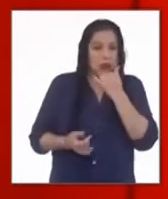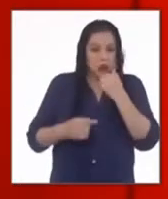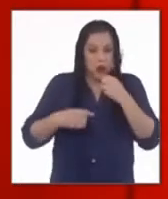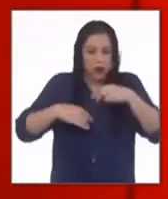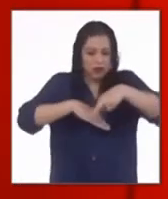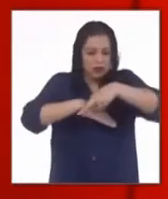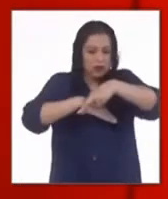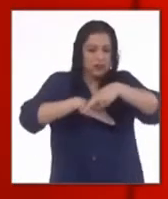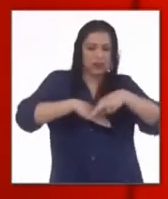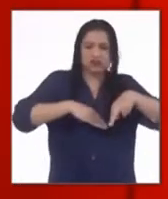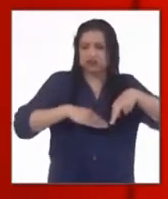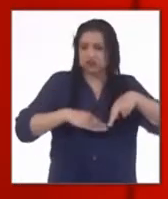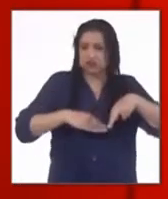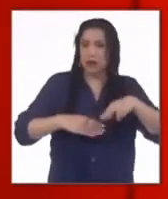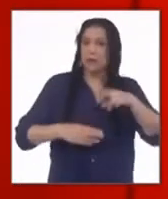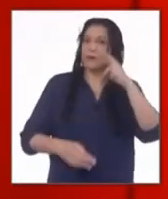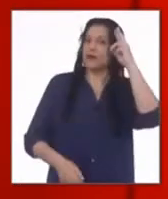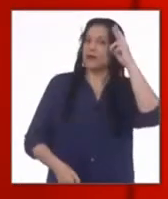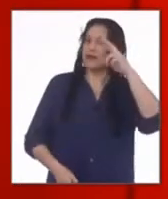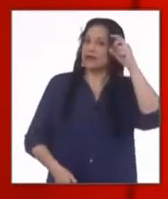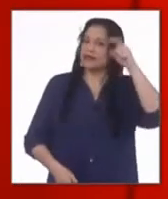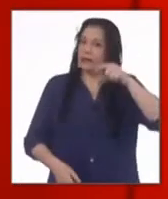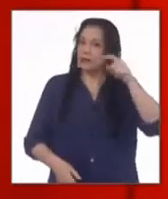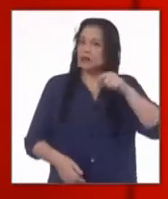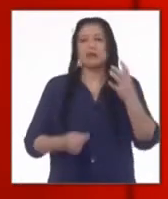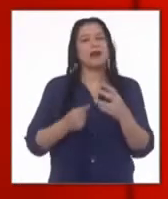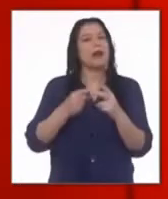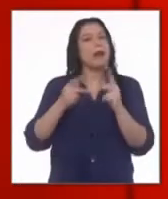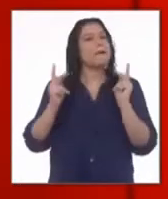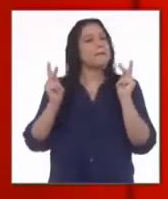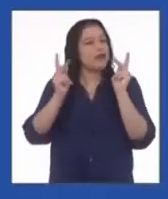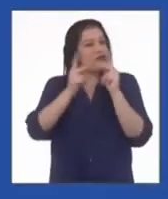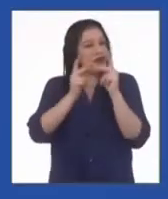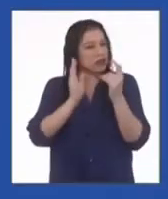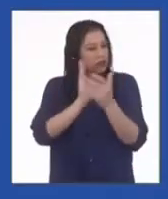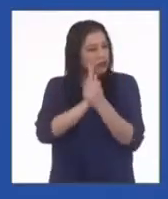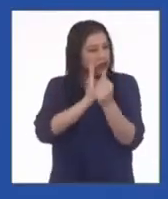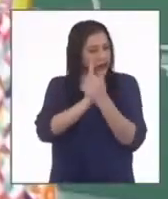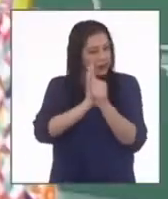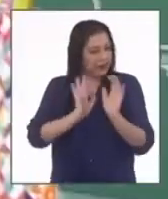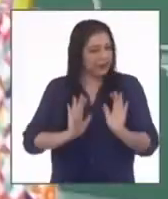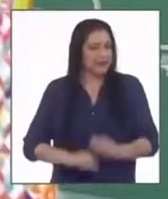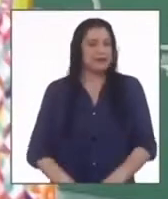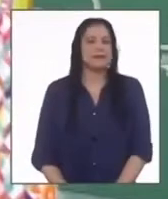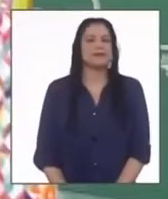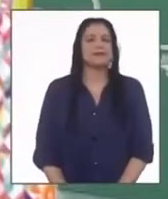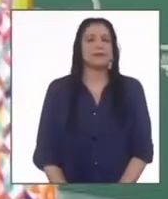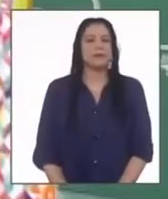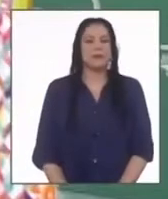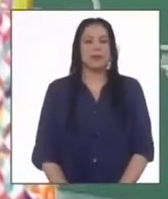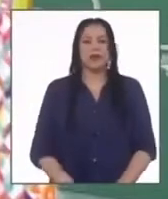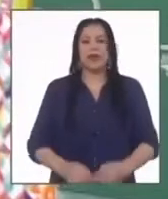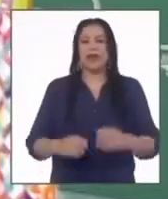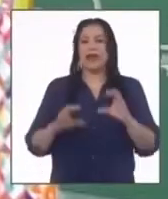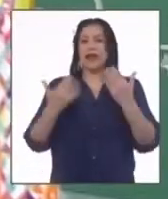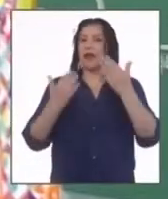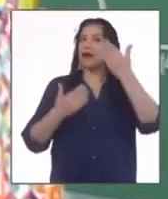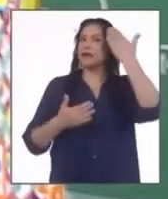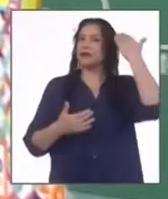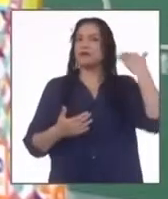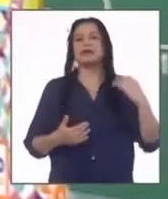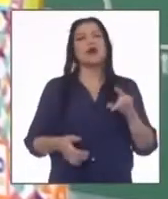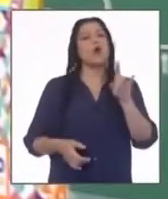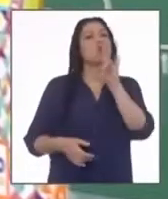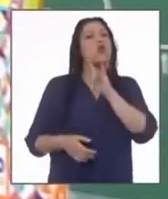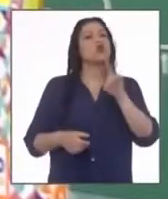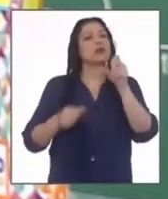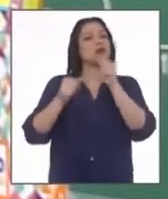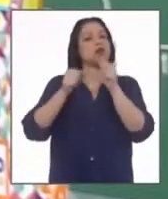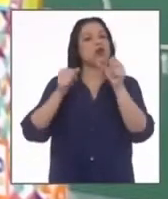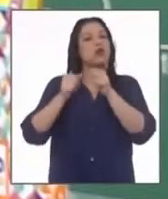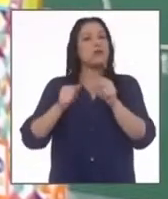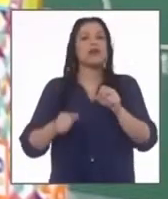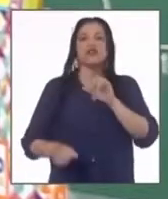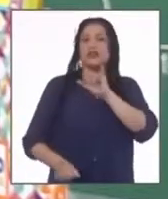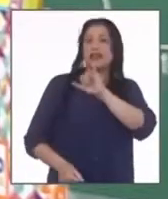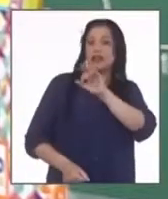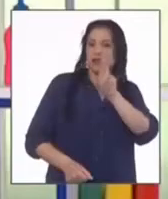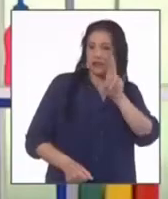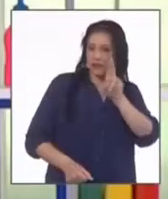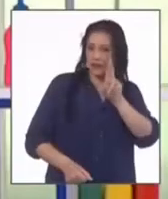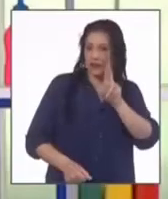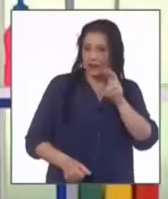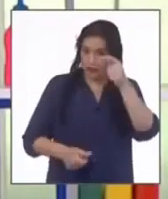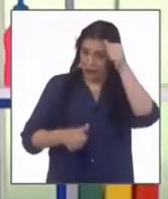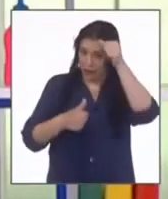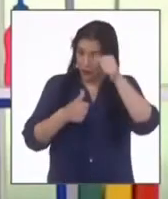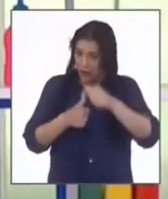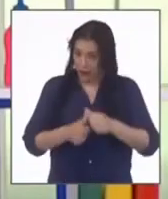sale preciso. Por eso debemos perfeccionar estas habilidades. En el programa anterior usamos números irracionales,